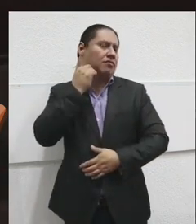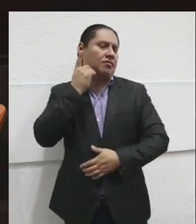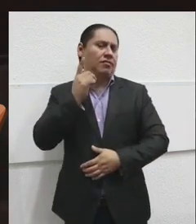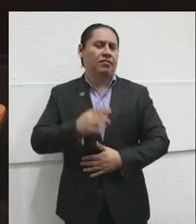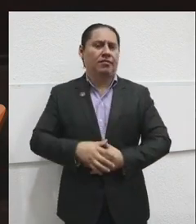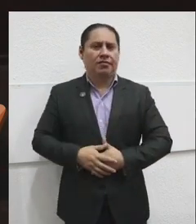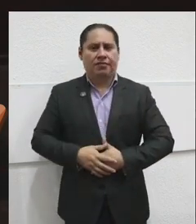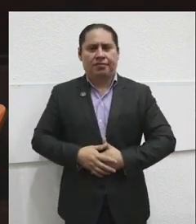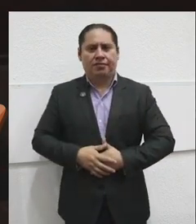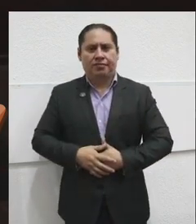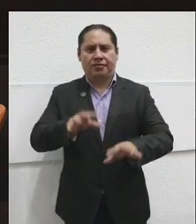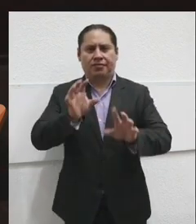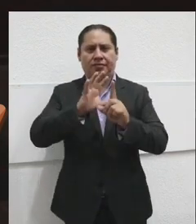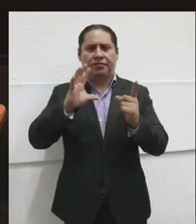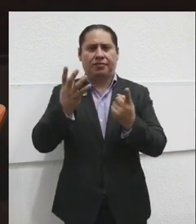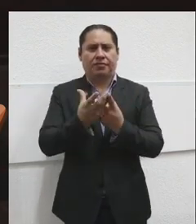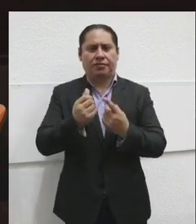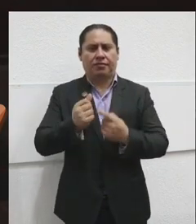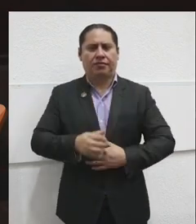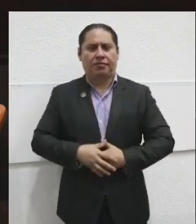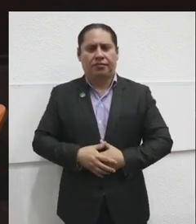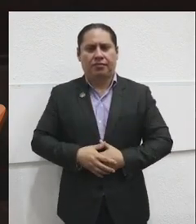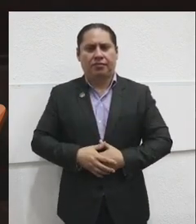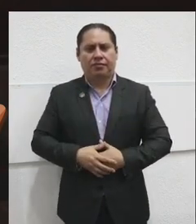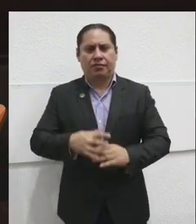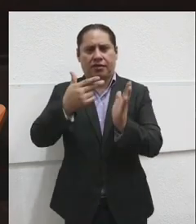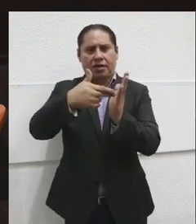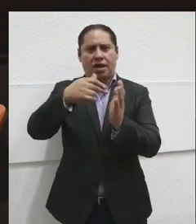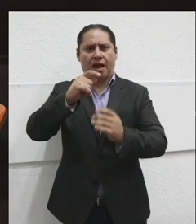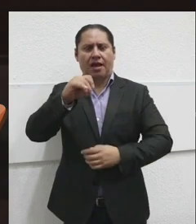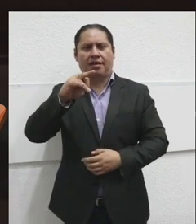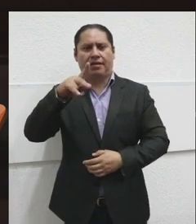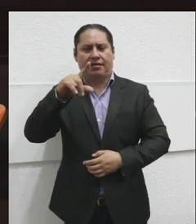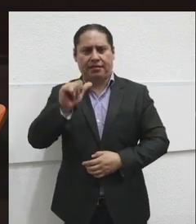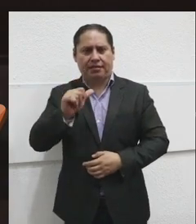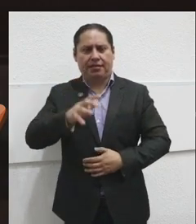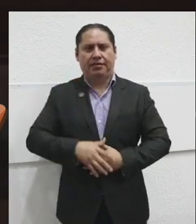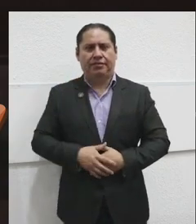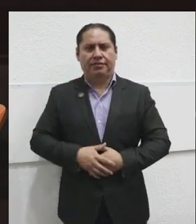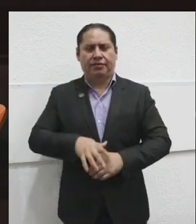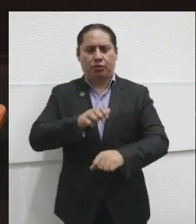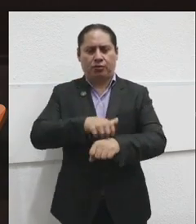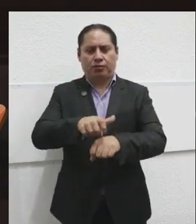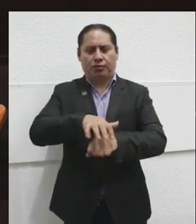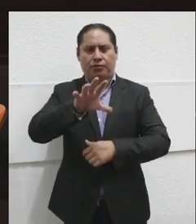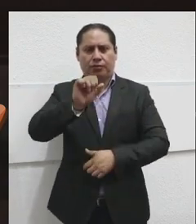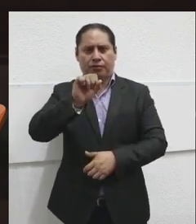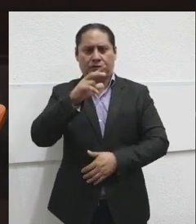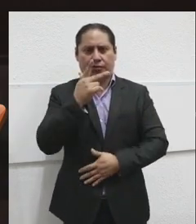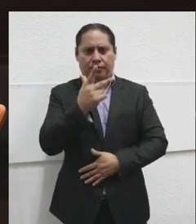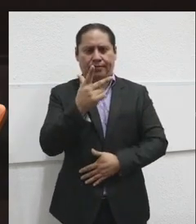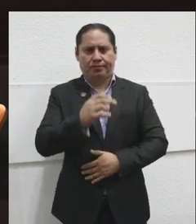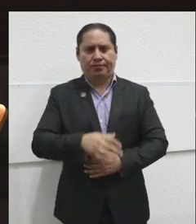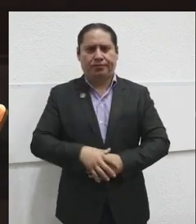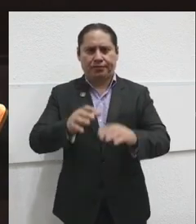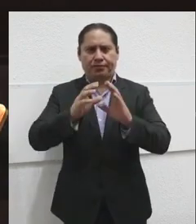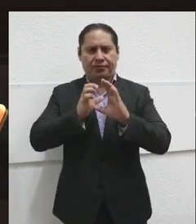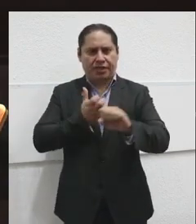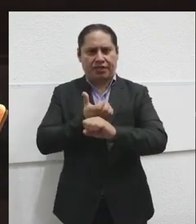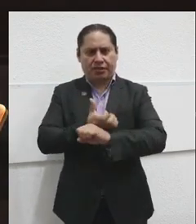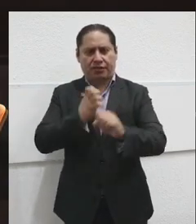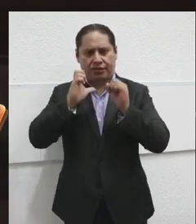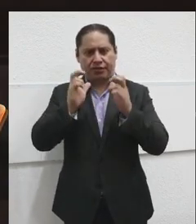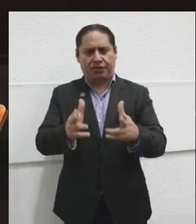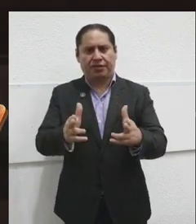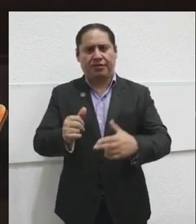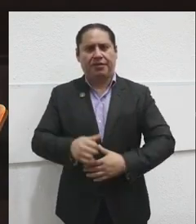dictaminados presentes de la Comisión de Hacienda de la 68ª Legislatura del Estado Libre y